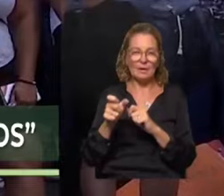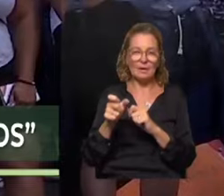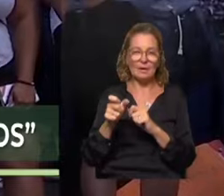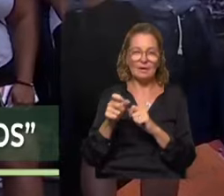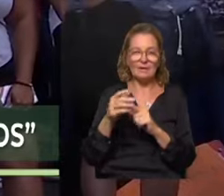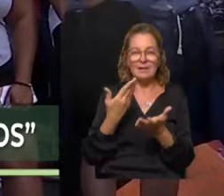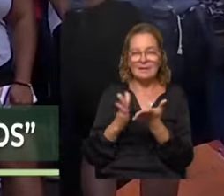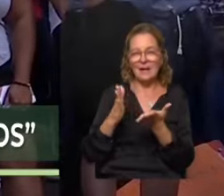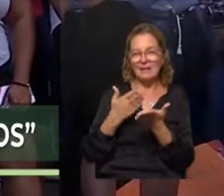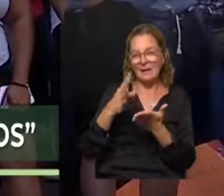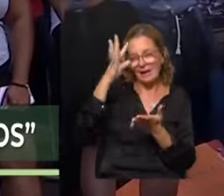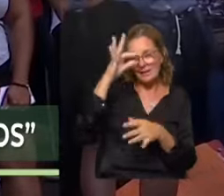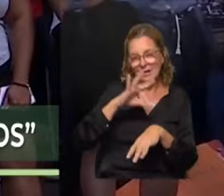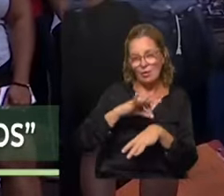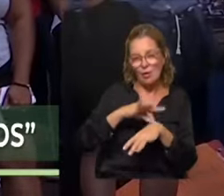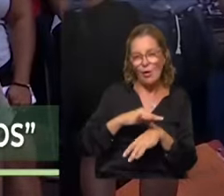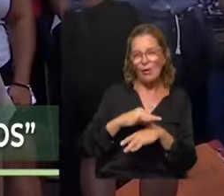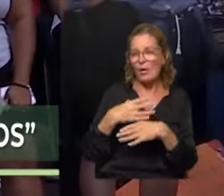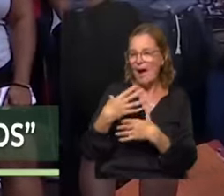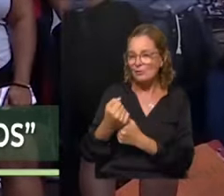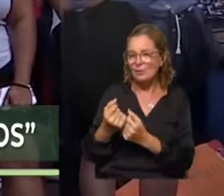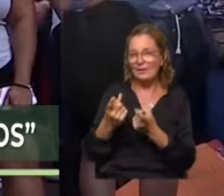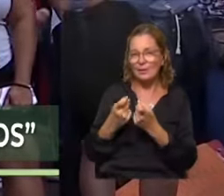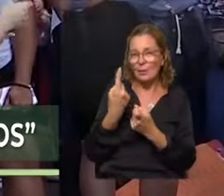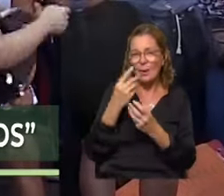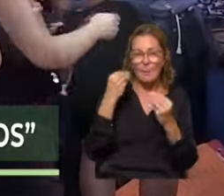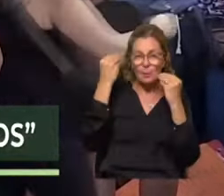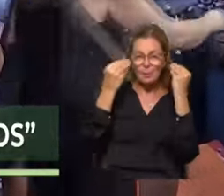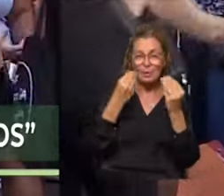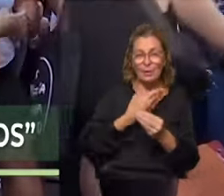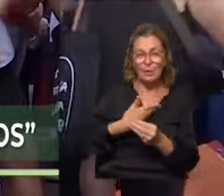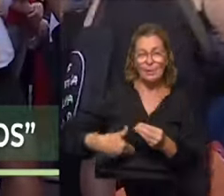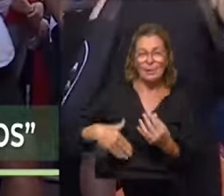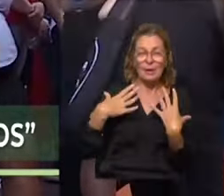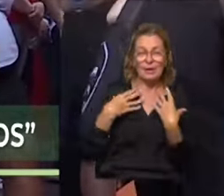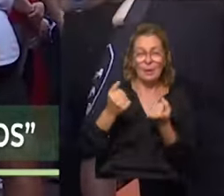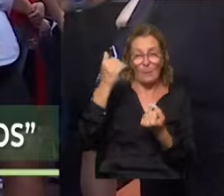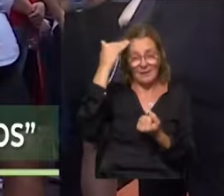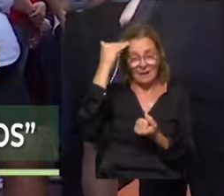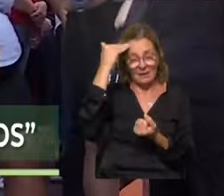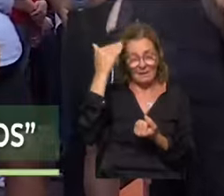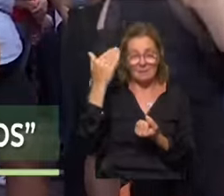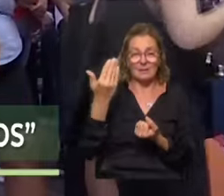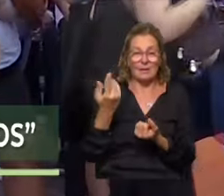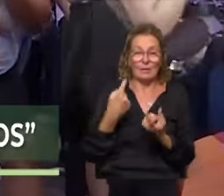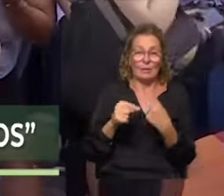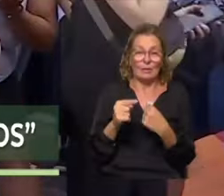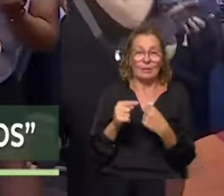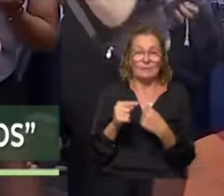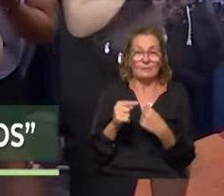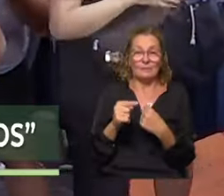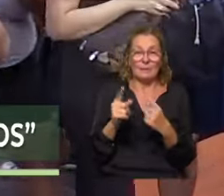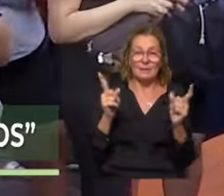Sacan psicólogos, asistentes sociales de la detección directa cuando una preocupación supuesta del gobierno es la salud mental. Entonces va a